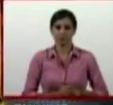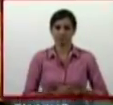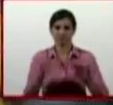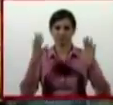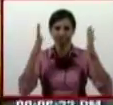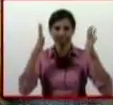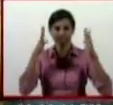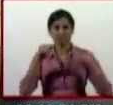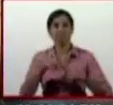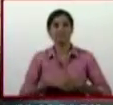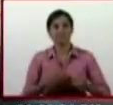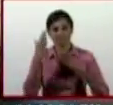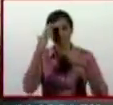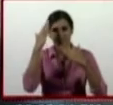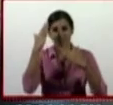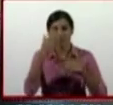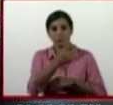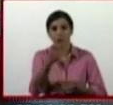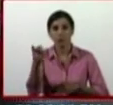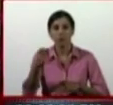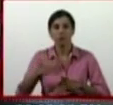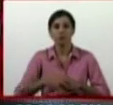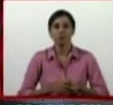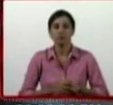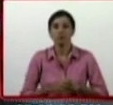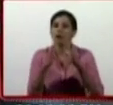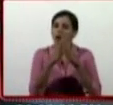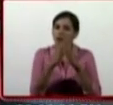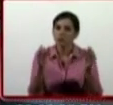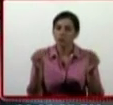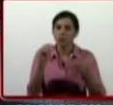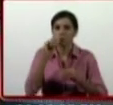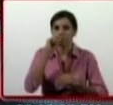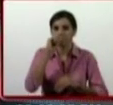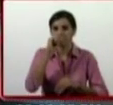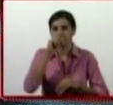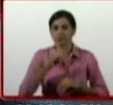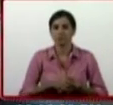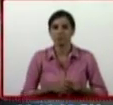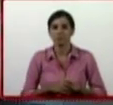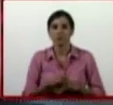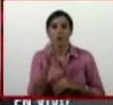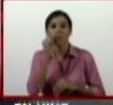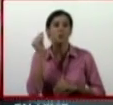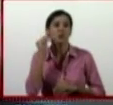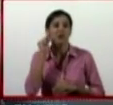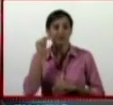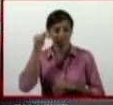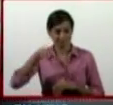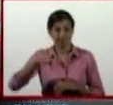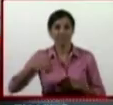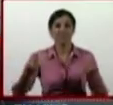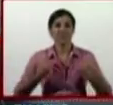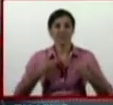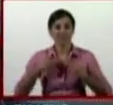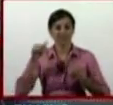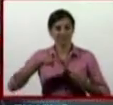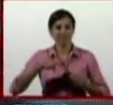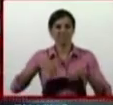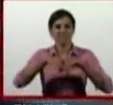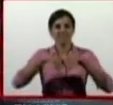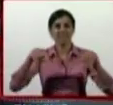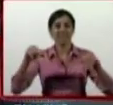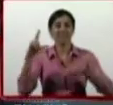Le enviamos un saludo a todos los guaros y guaras de esta tierra